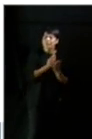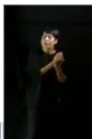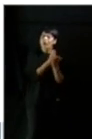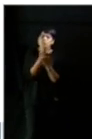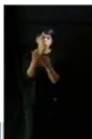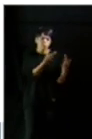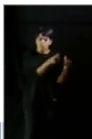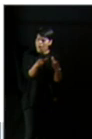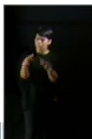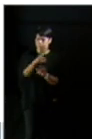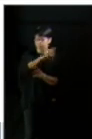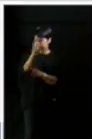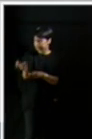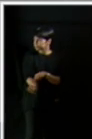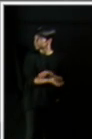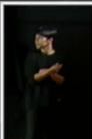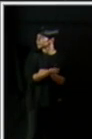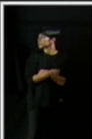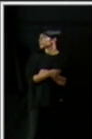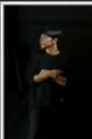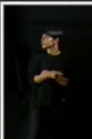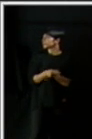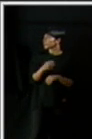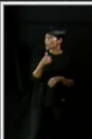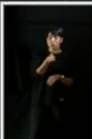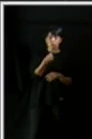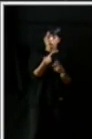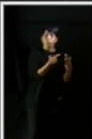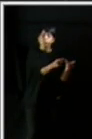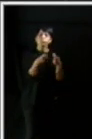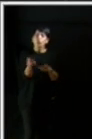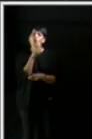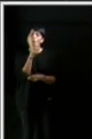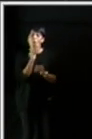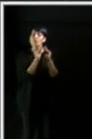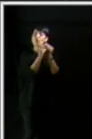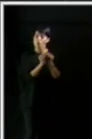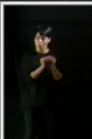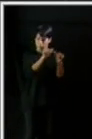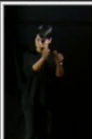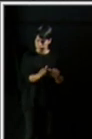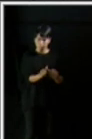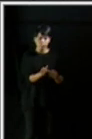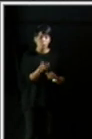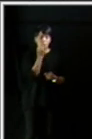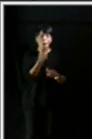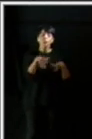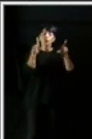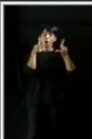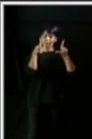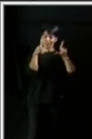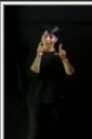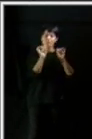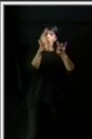muchas formas en este caso la ser clasificado por su forma la protagonista tiene forma como de bastón es